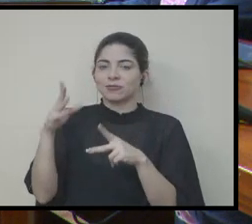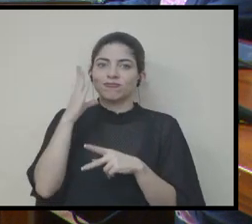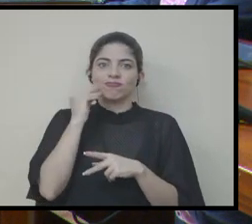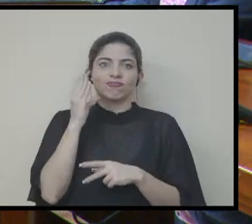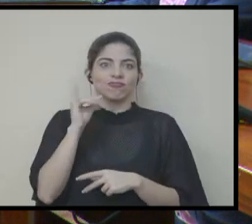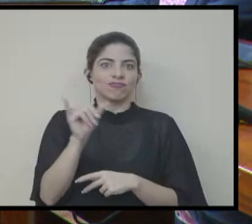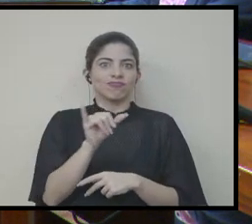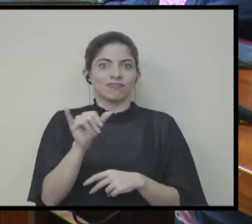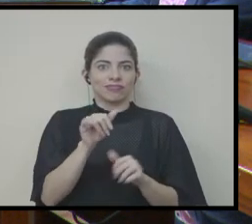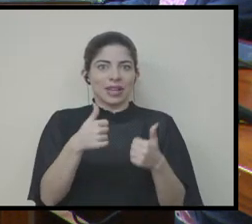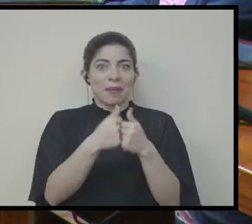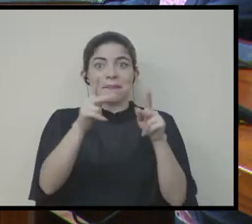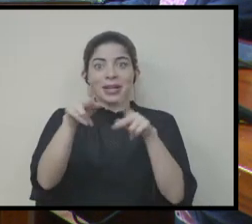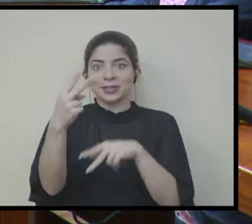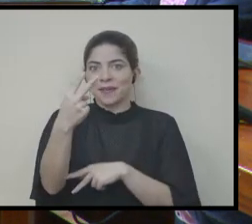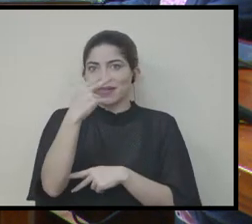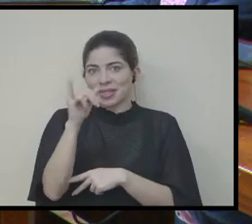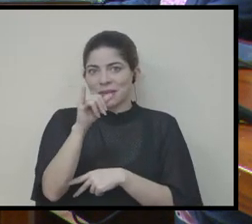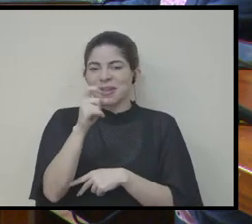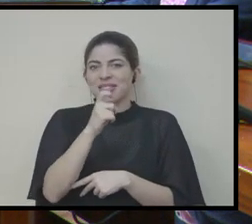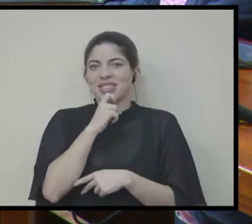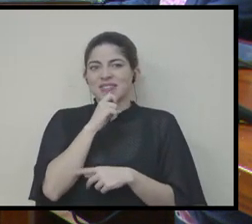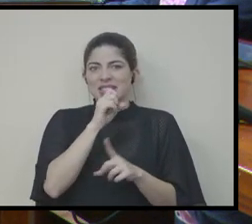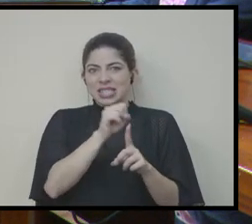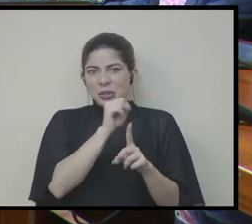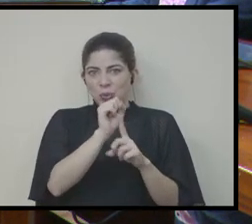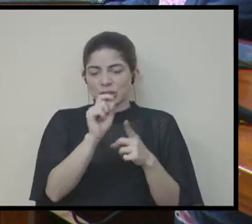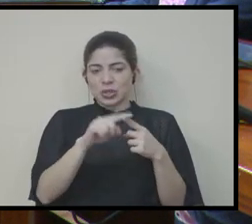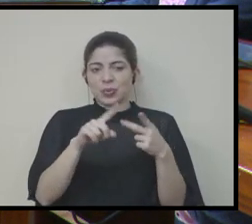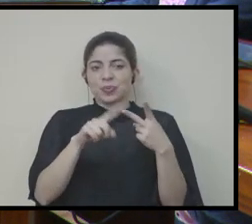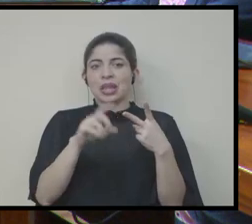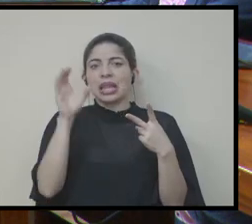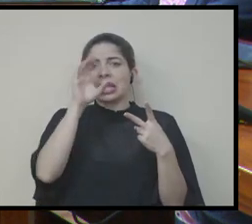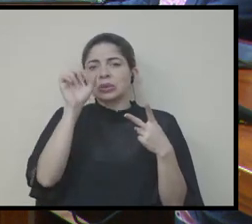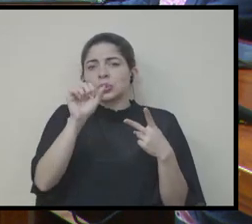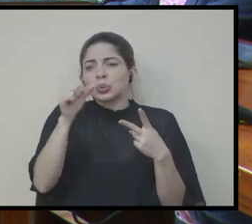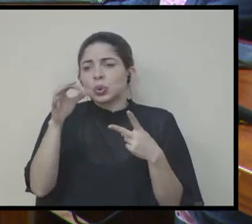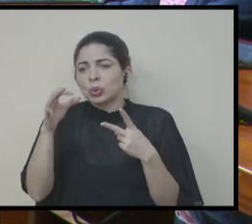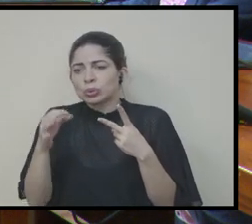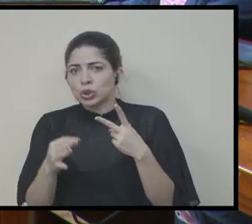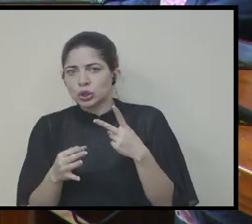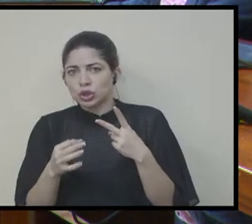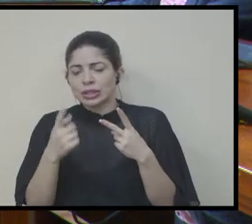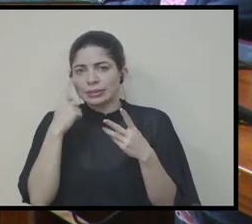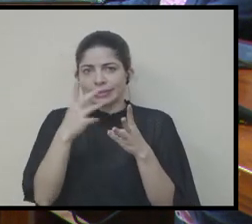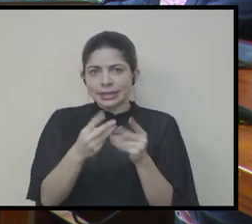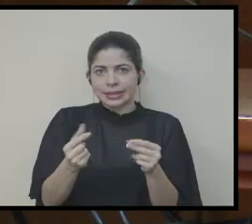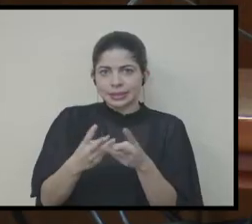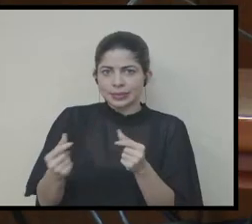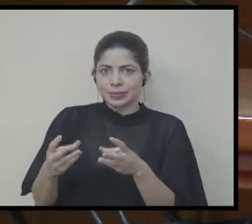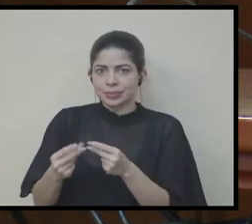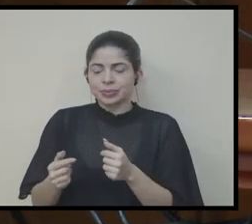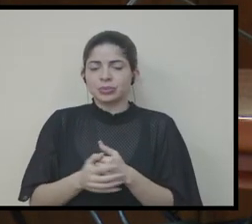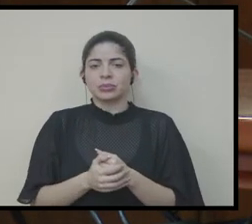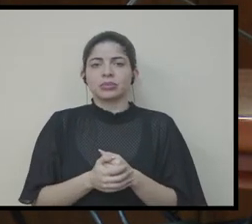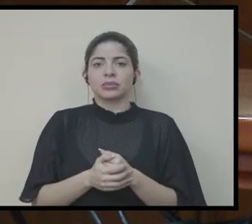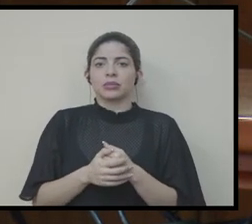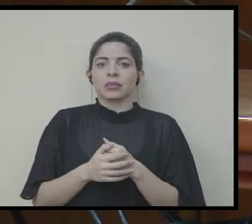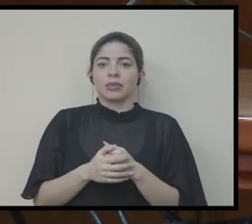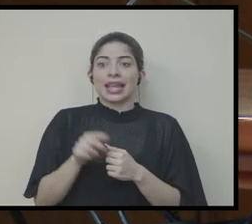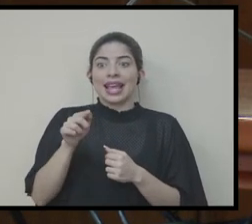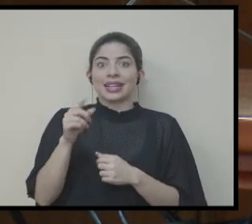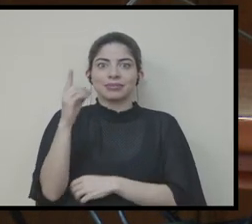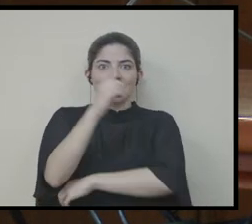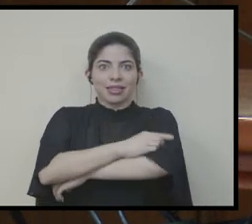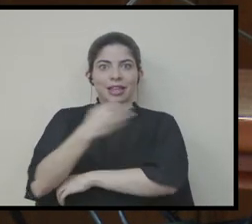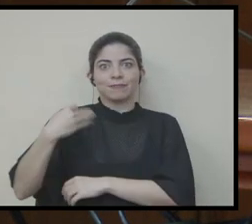nos están viendo, la dificultad, la necesidad de buscar opciones y salidas, que es el